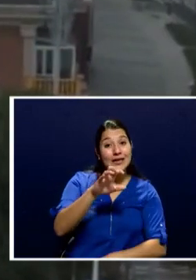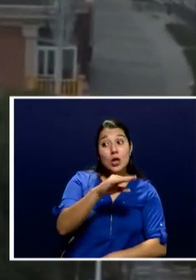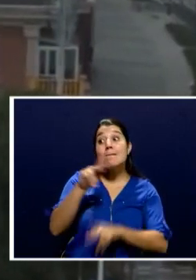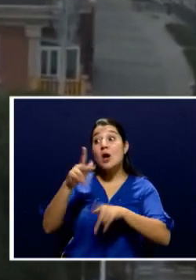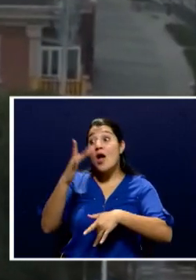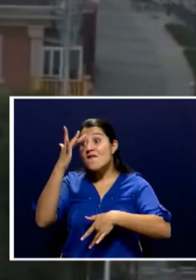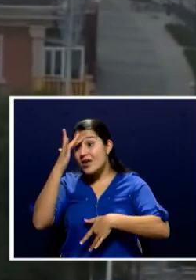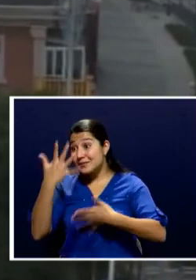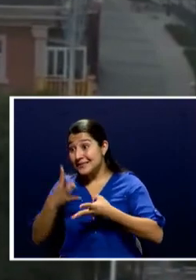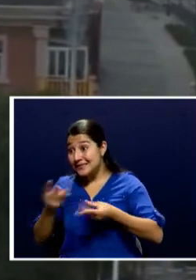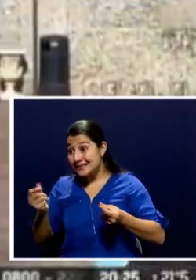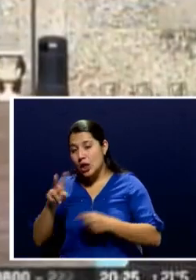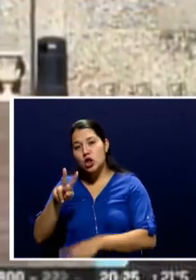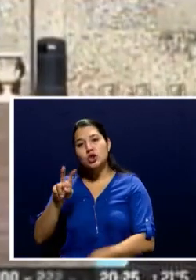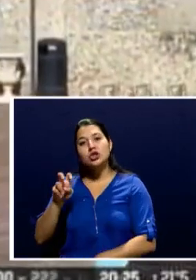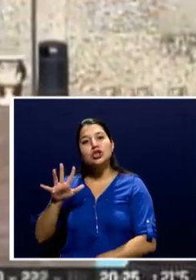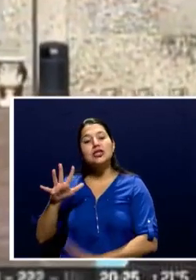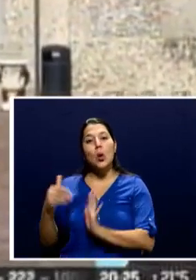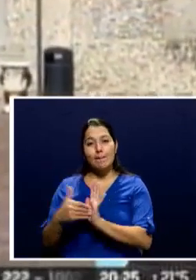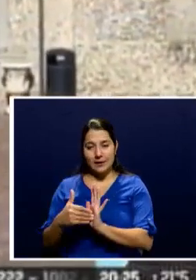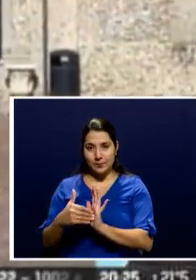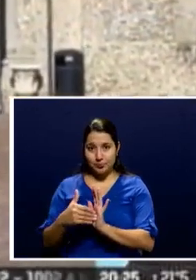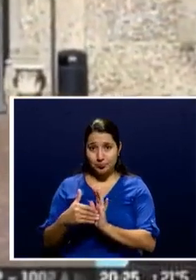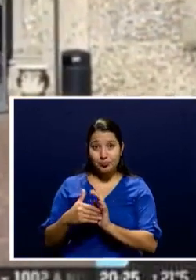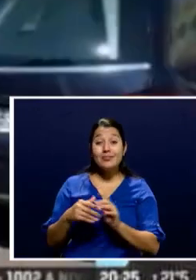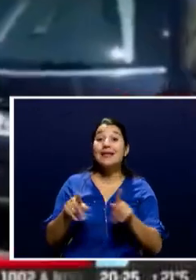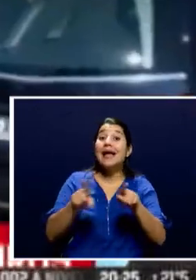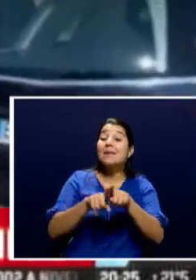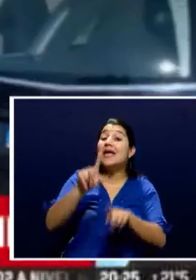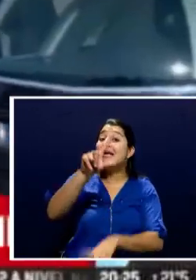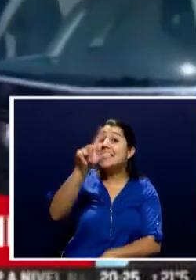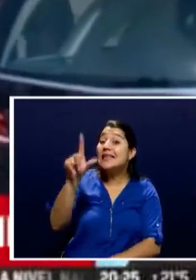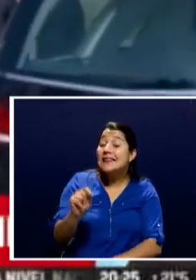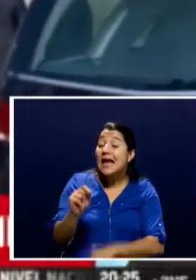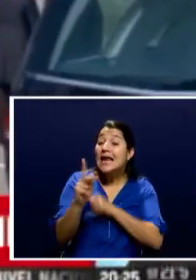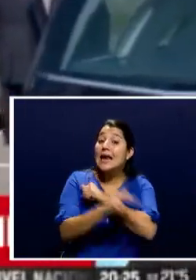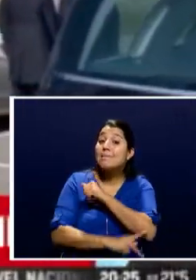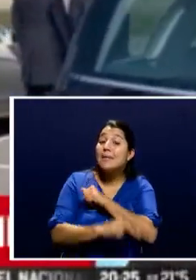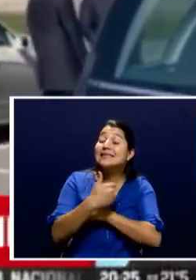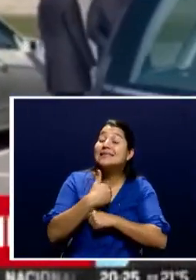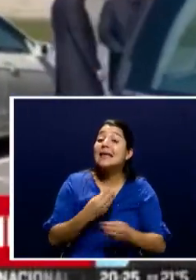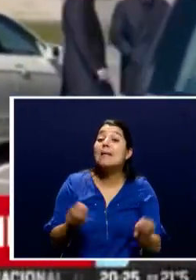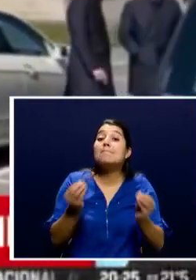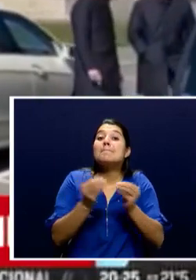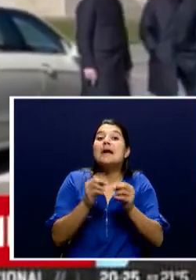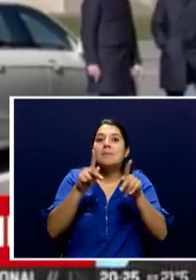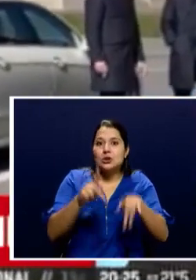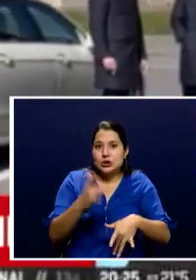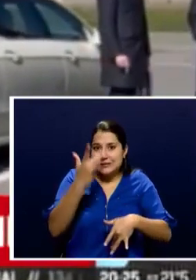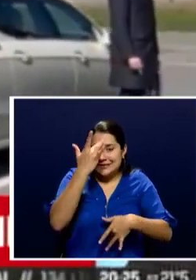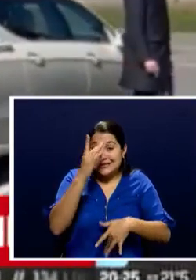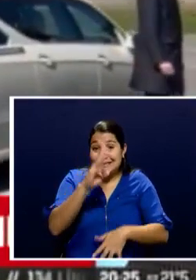los 105,000. Fuera de China, Italia es el país con más casos, con